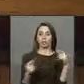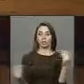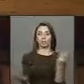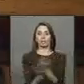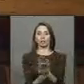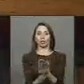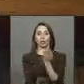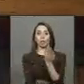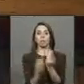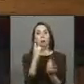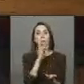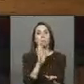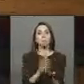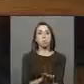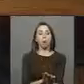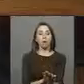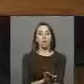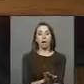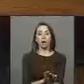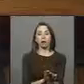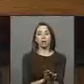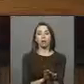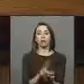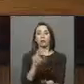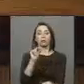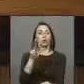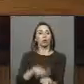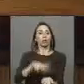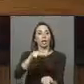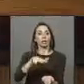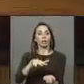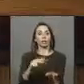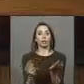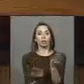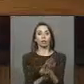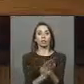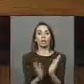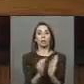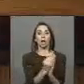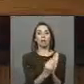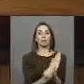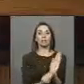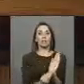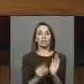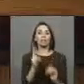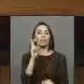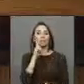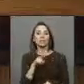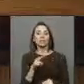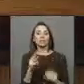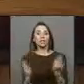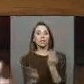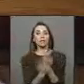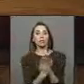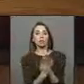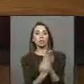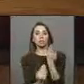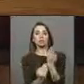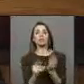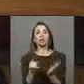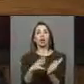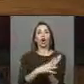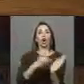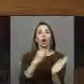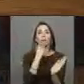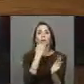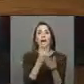como medios de prueba no fueron ratificados de modo alguno, así que constituyen meros antecedentes sin ningún tipo de respaldo. Son copias simples